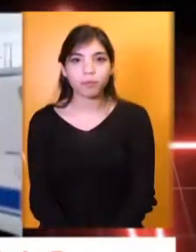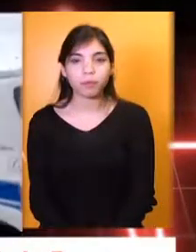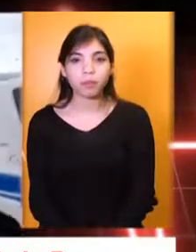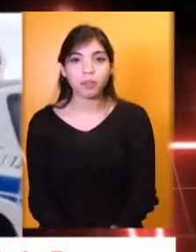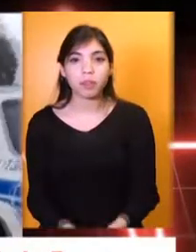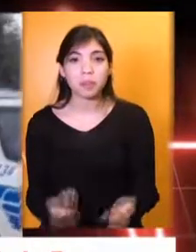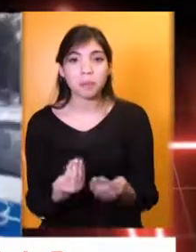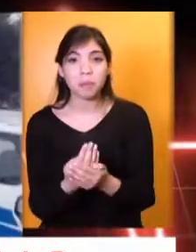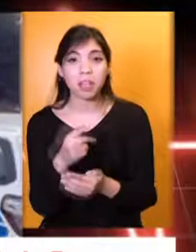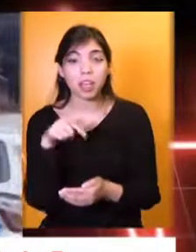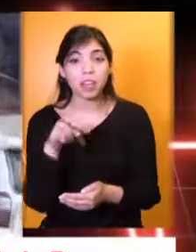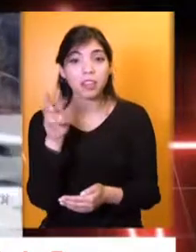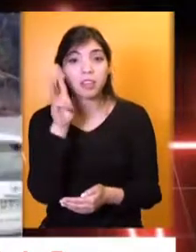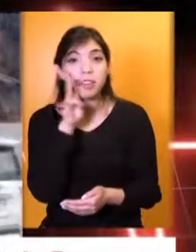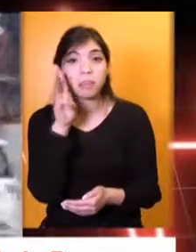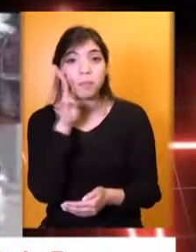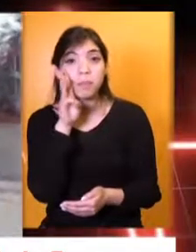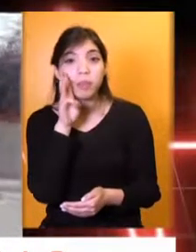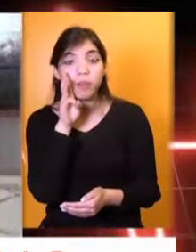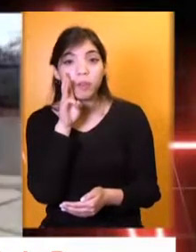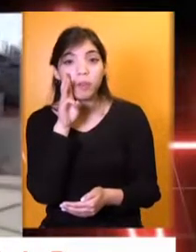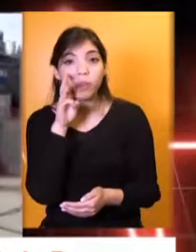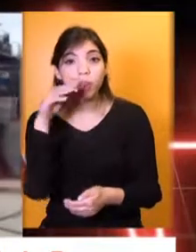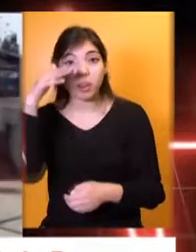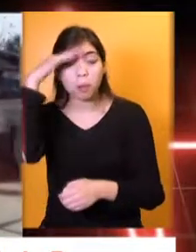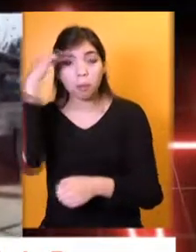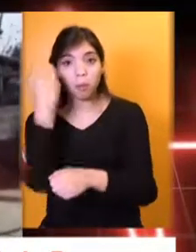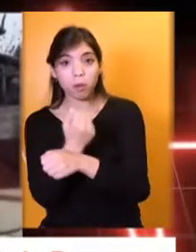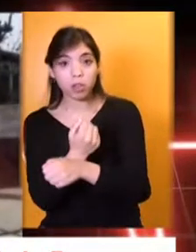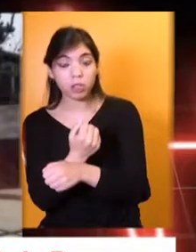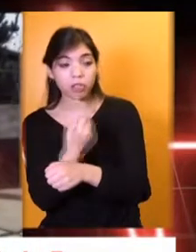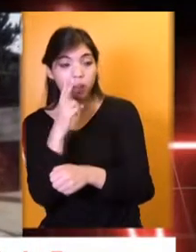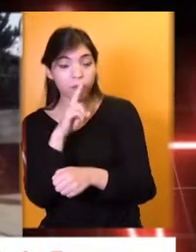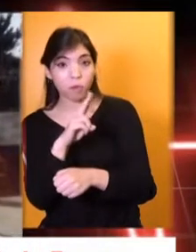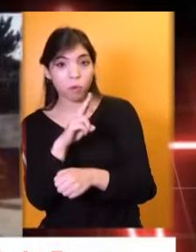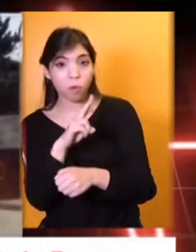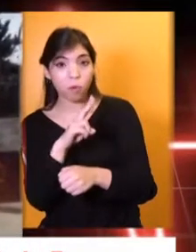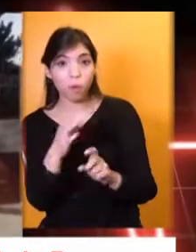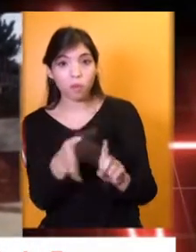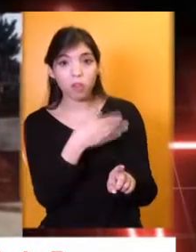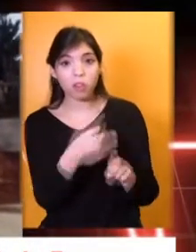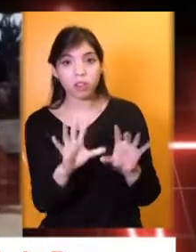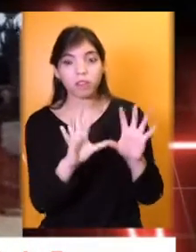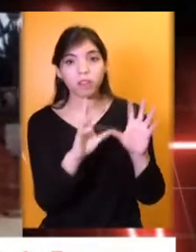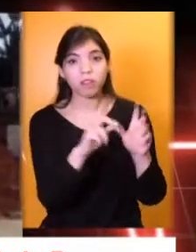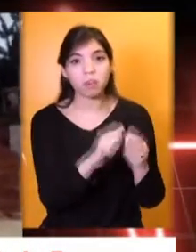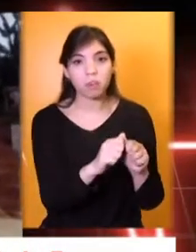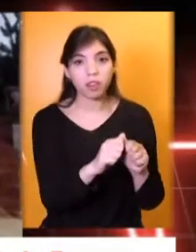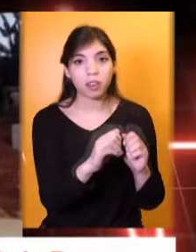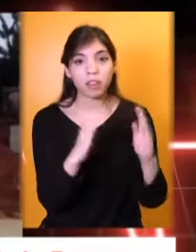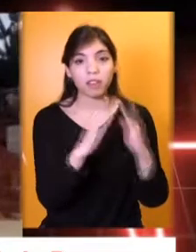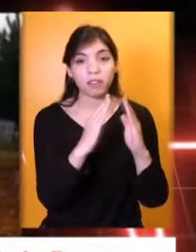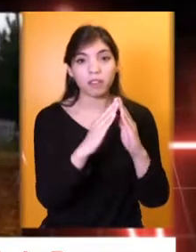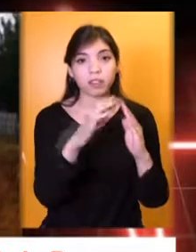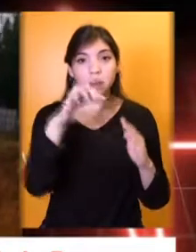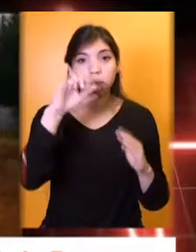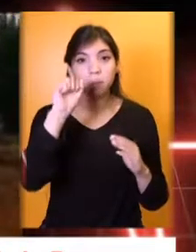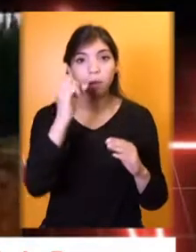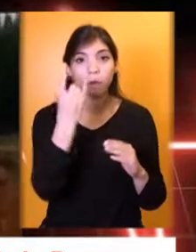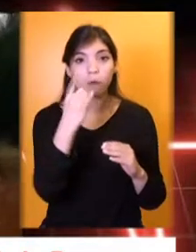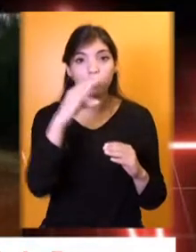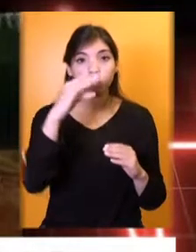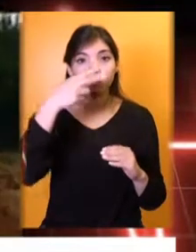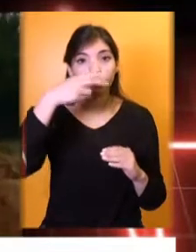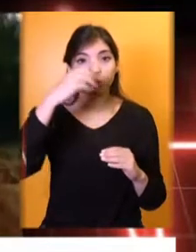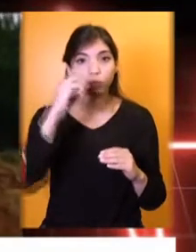En horas de la mañana de este miércoles se alertó a la policía de un episodio de violencia intrafamiliar que ocurrió en una vivienda en el sector de Puaucho,